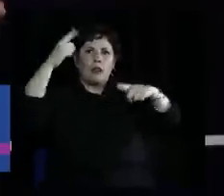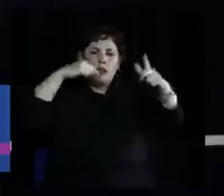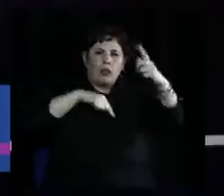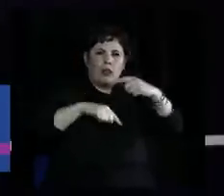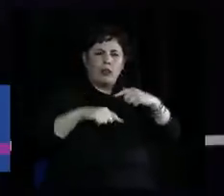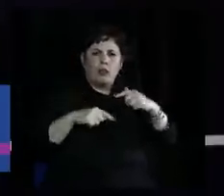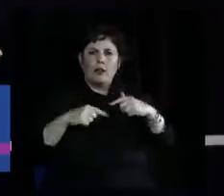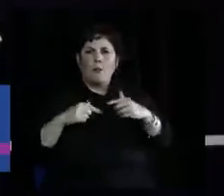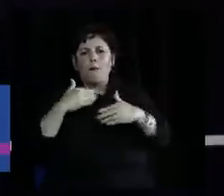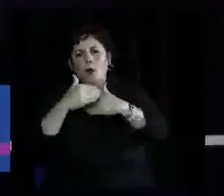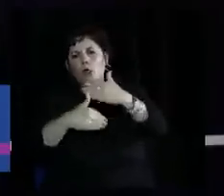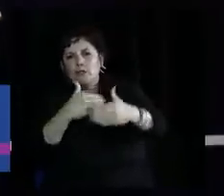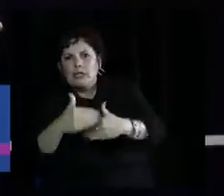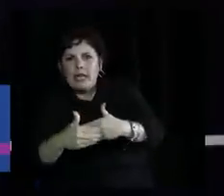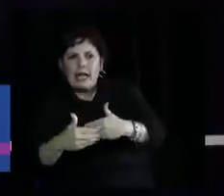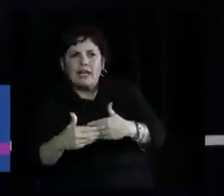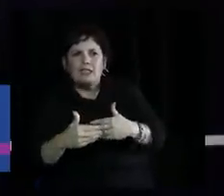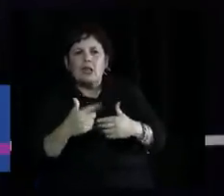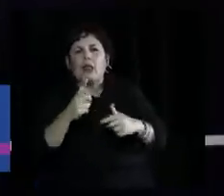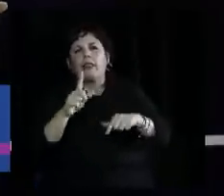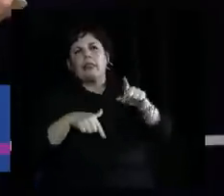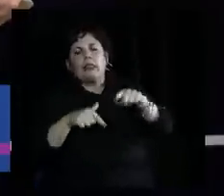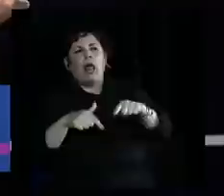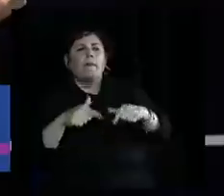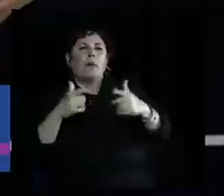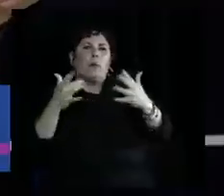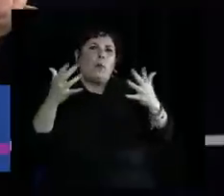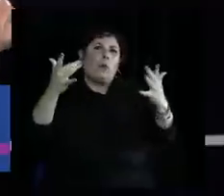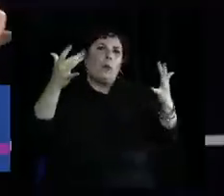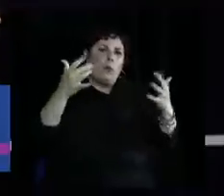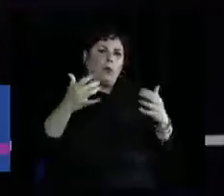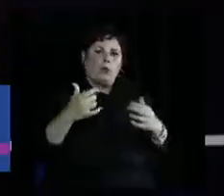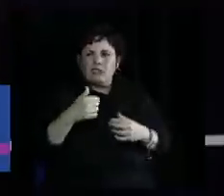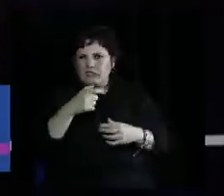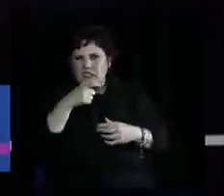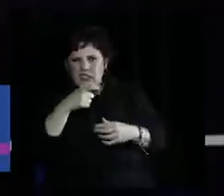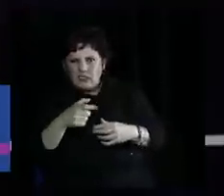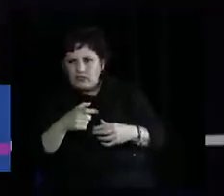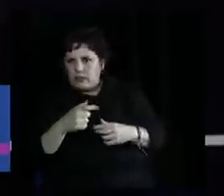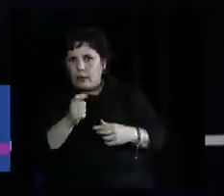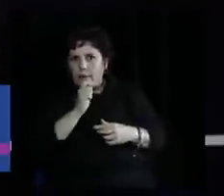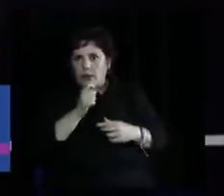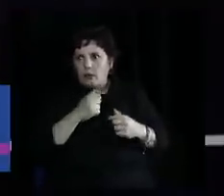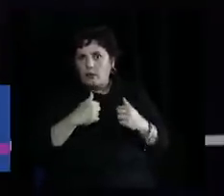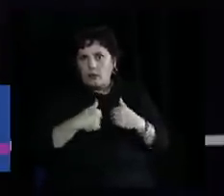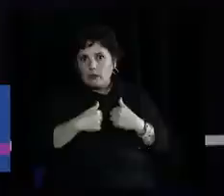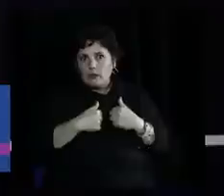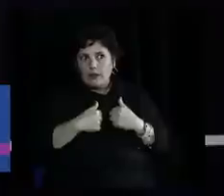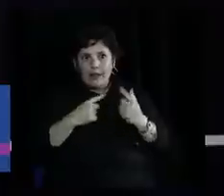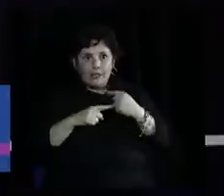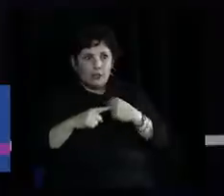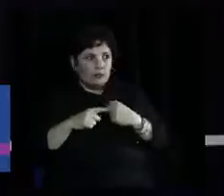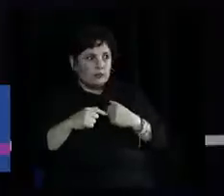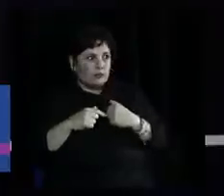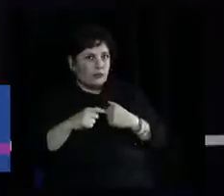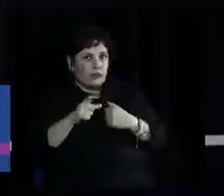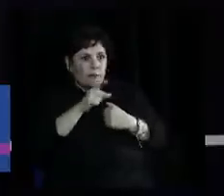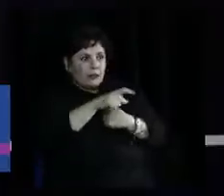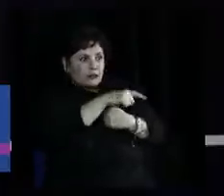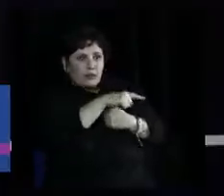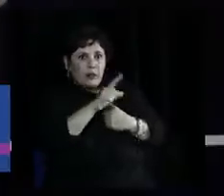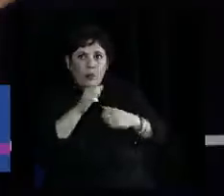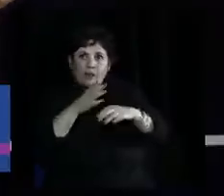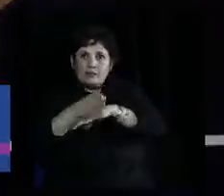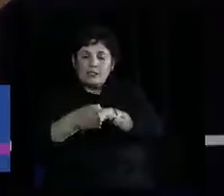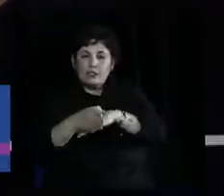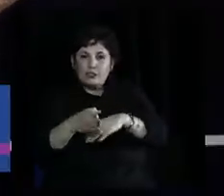puede parecer, o sea, que es un proceso burocrático, en realidad significan que los periodistas y, en consecuencia, la ciudadanía tiene menos acceso a